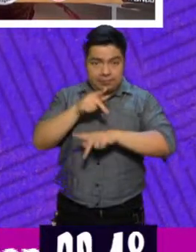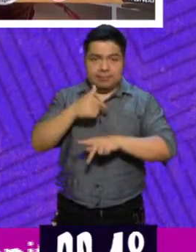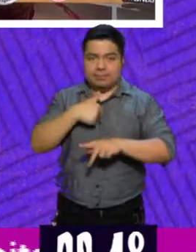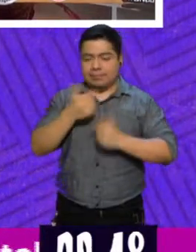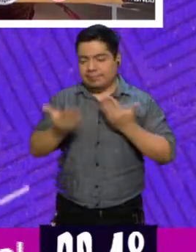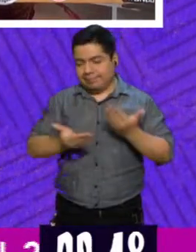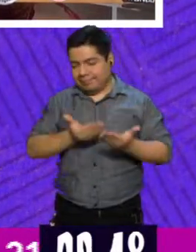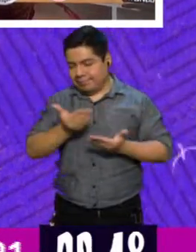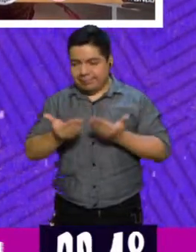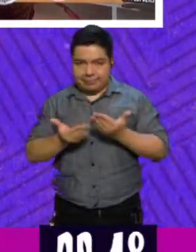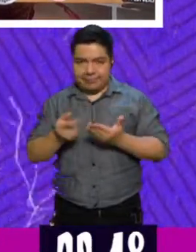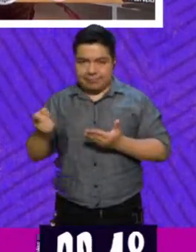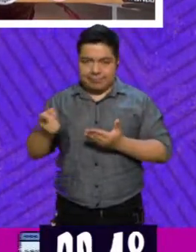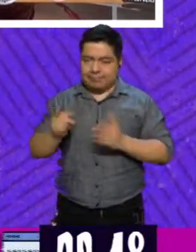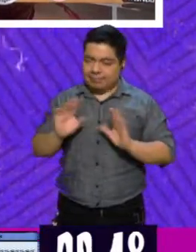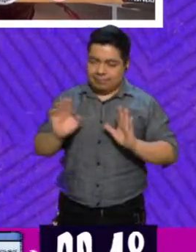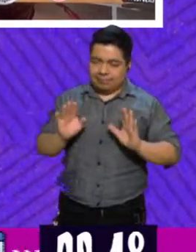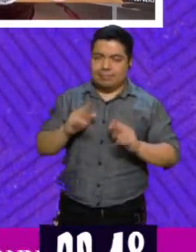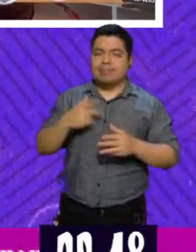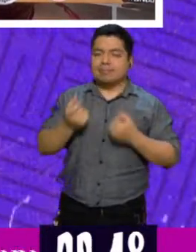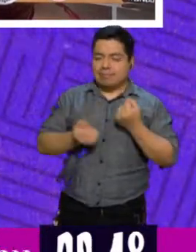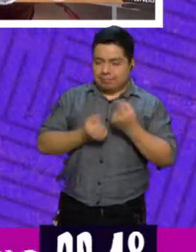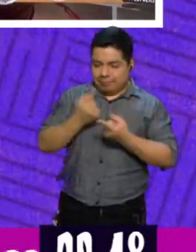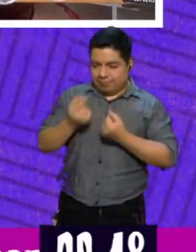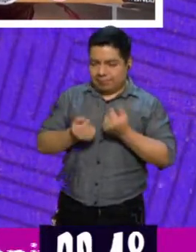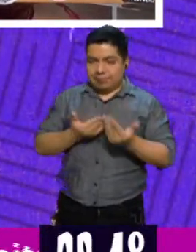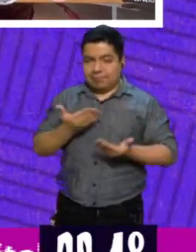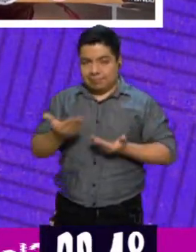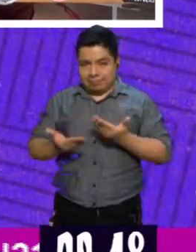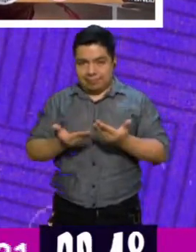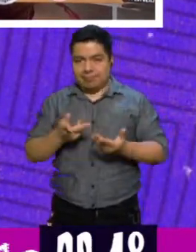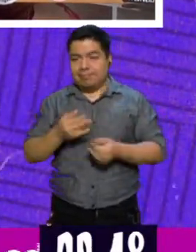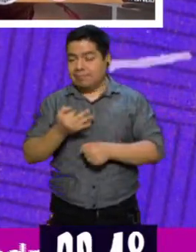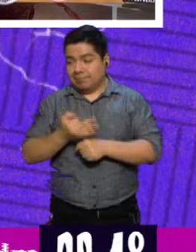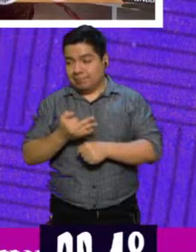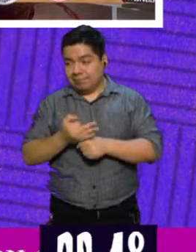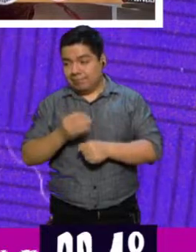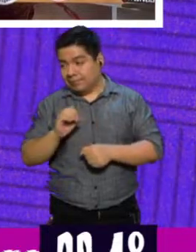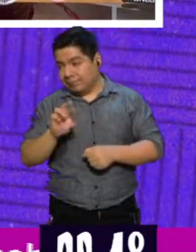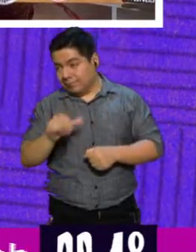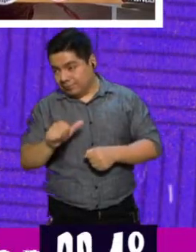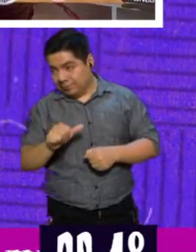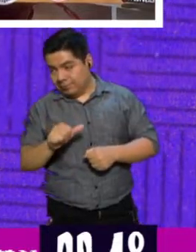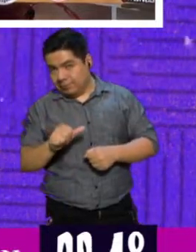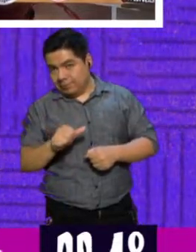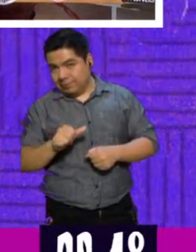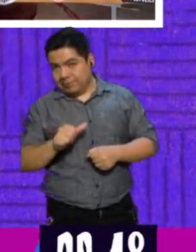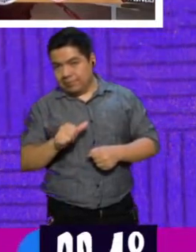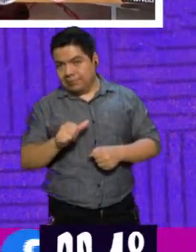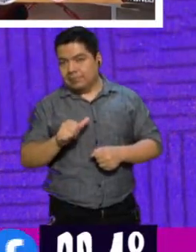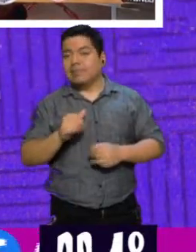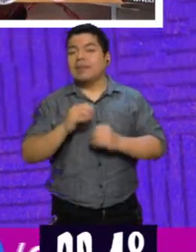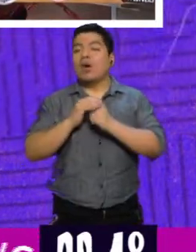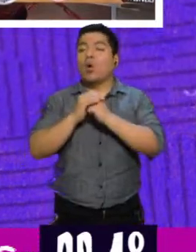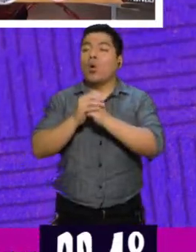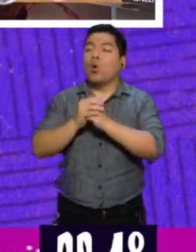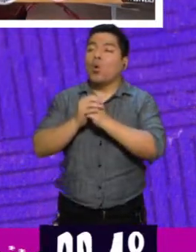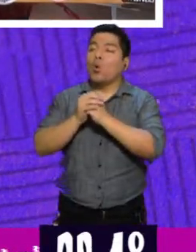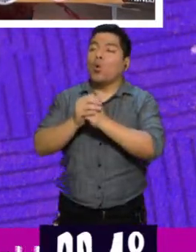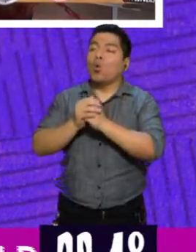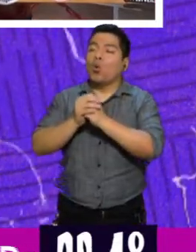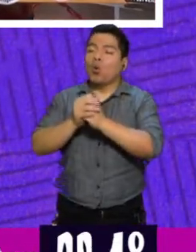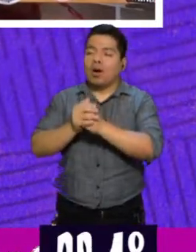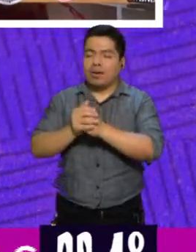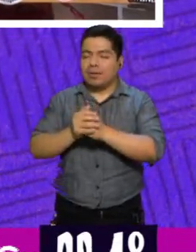bailo, no lo que dice el charro, pero bailo para todos ustedes. Pero sí ora, ¿no? Orar. Como